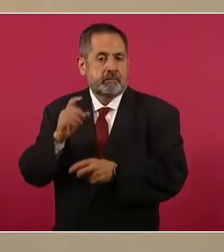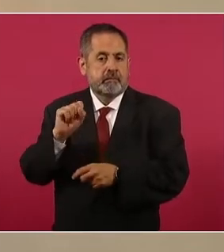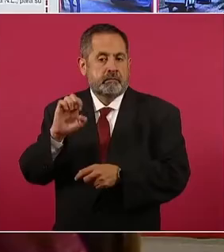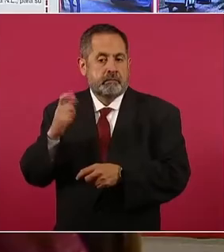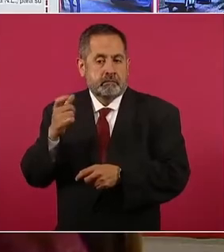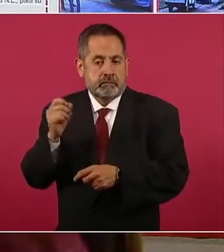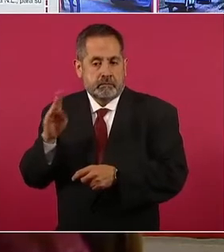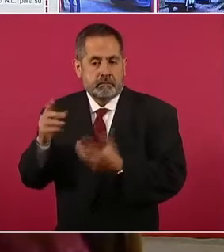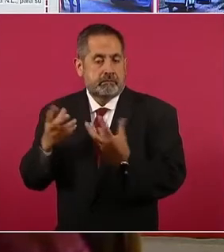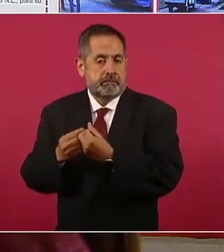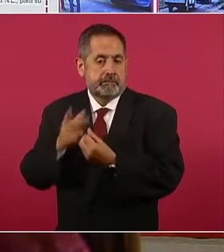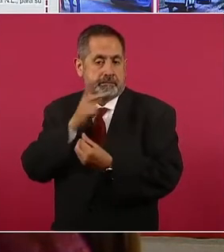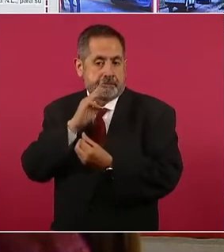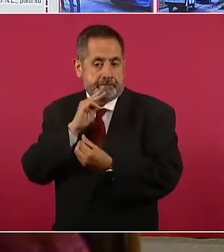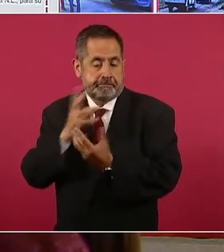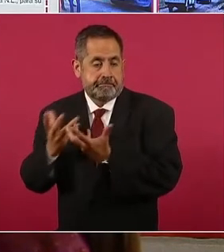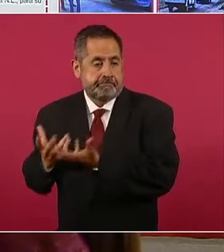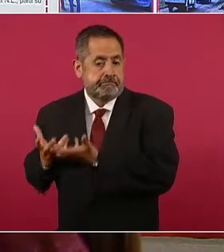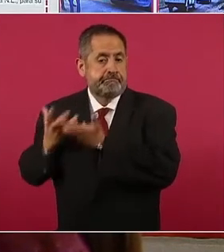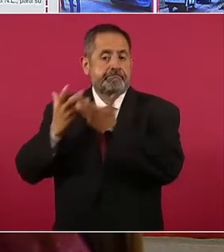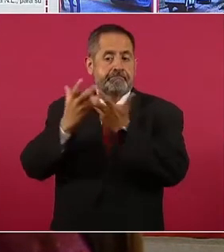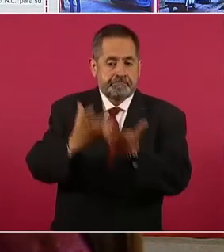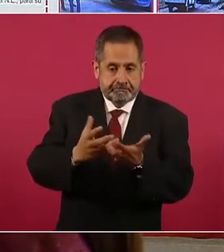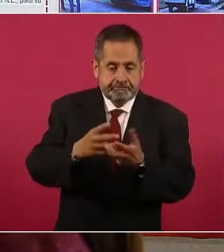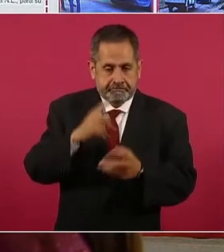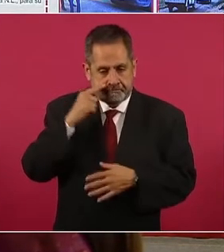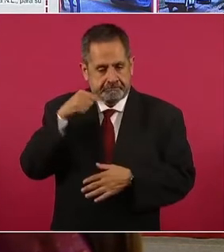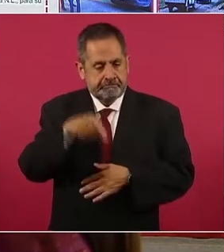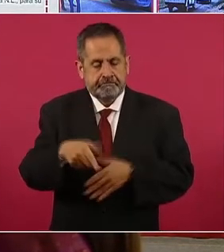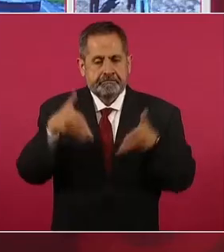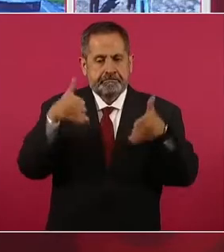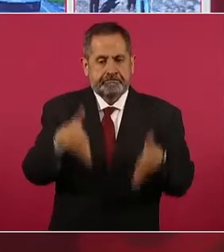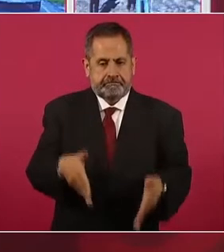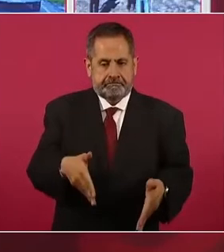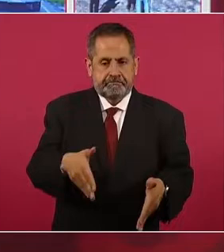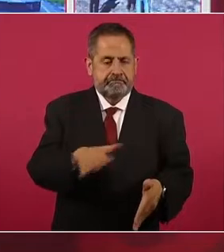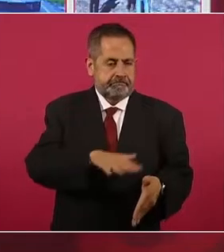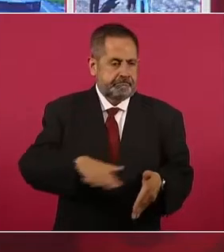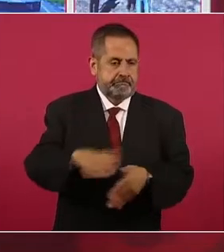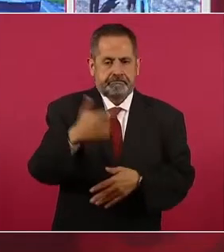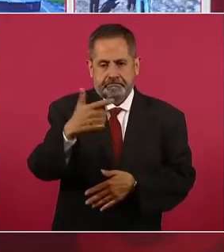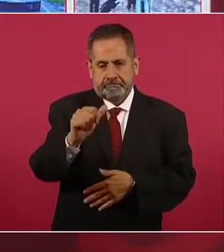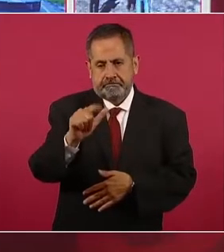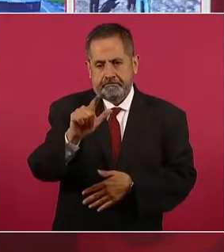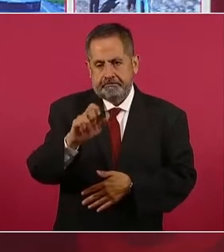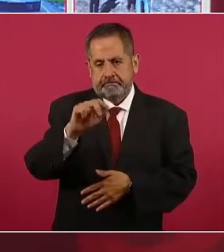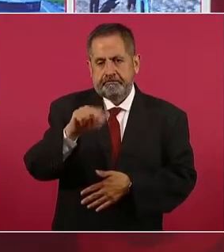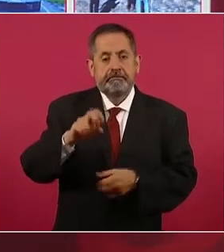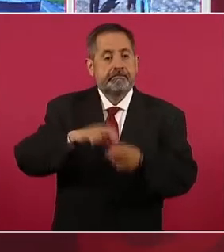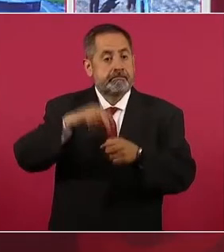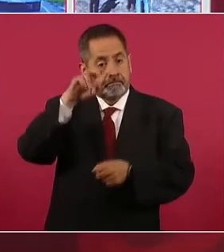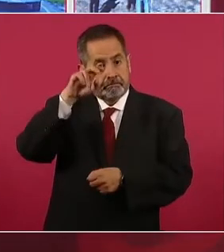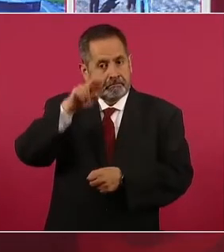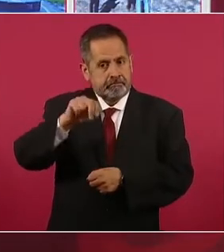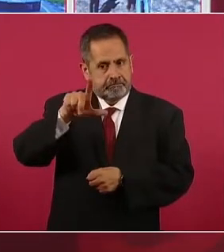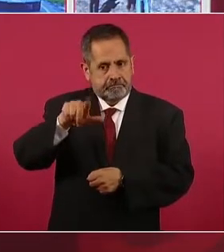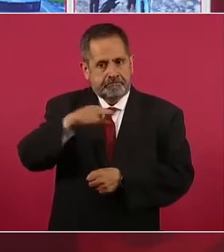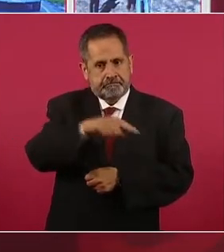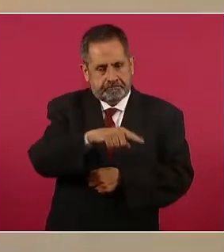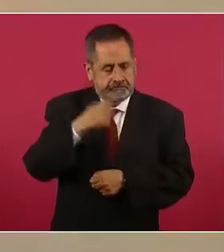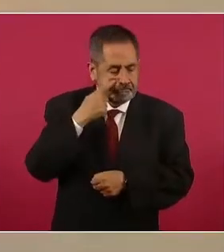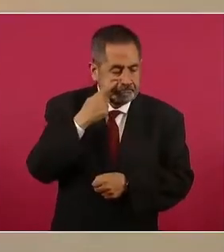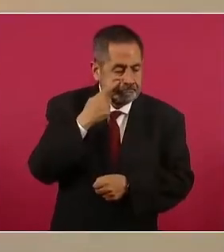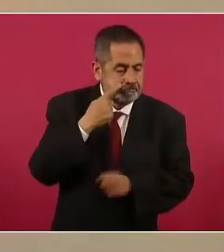padres de la víctima, se trasladaron al Panteón Ejidal de Galeana, Nuevo León, para la exhumación del cuerpo de